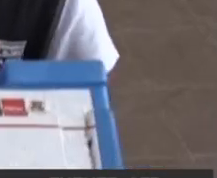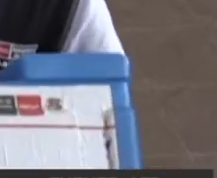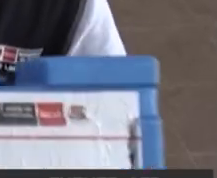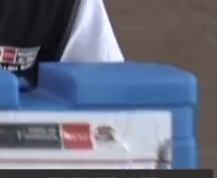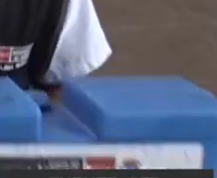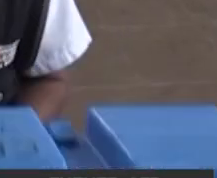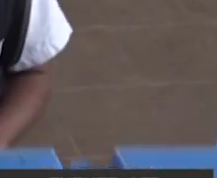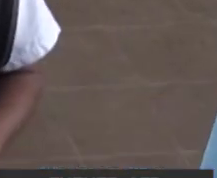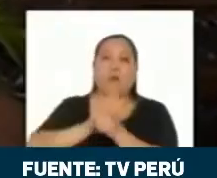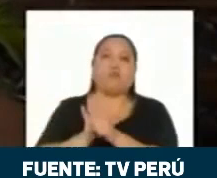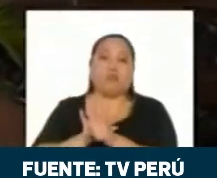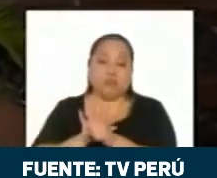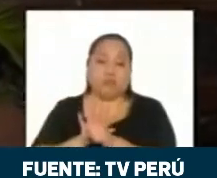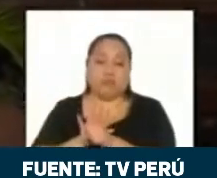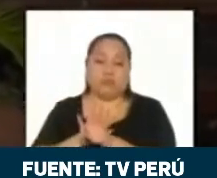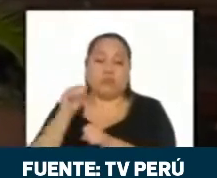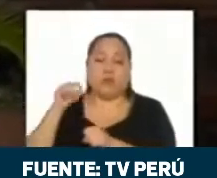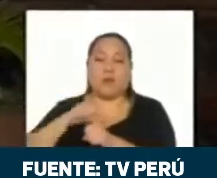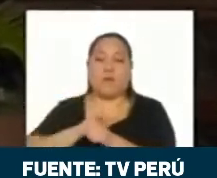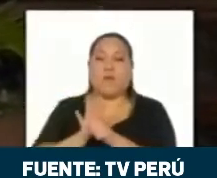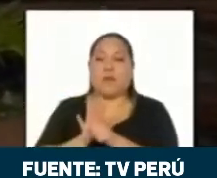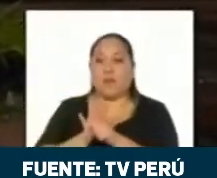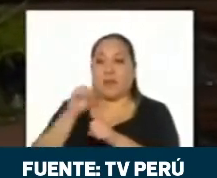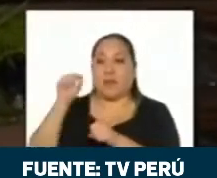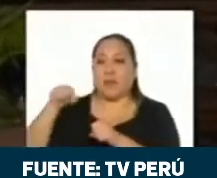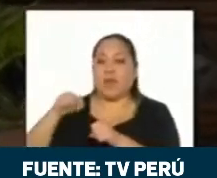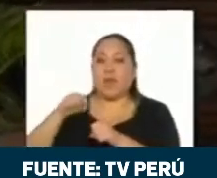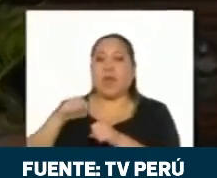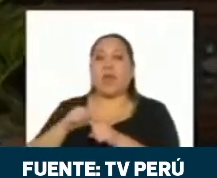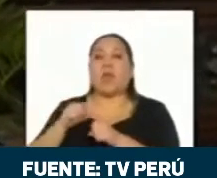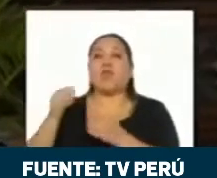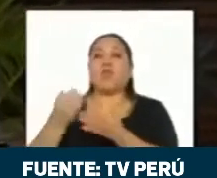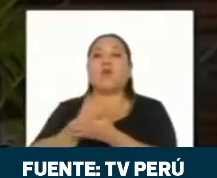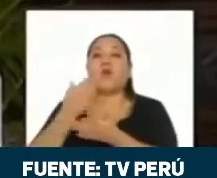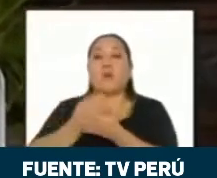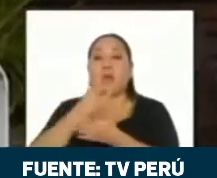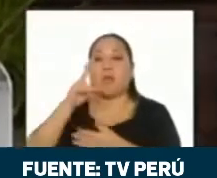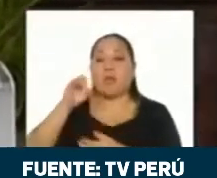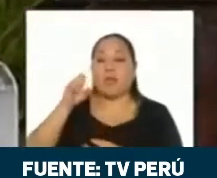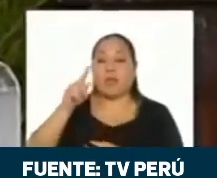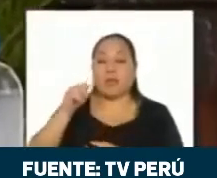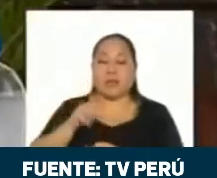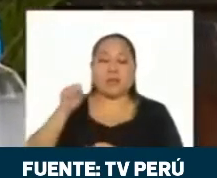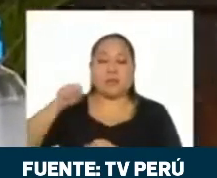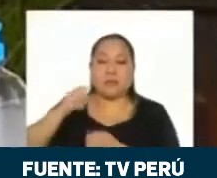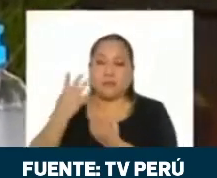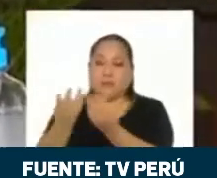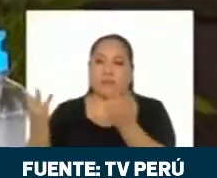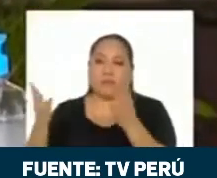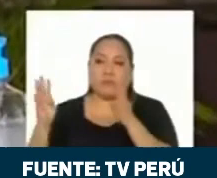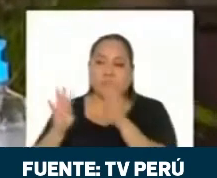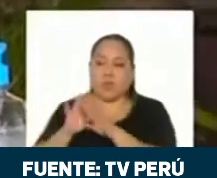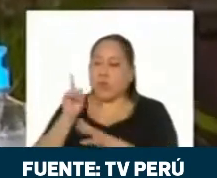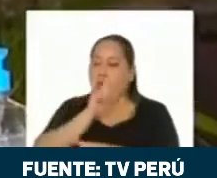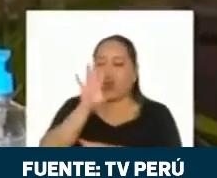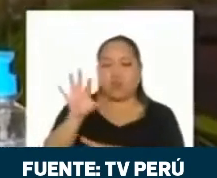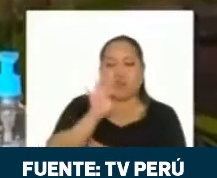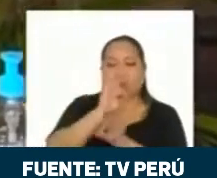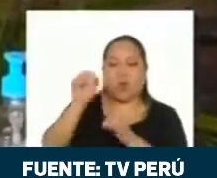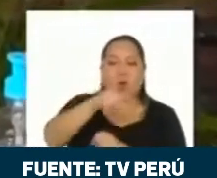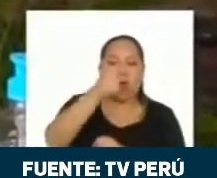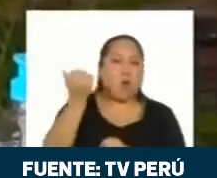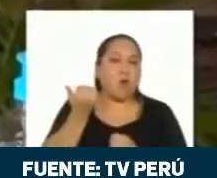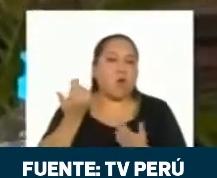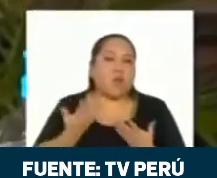de prensa, el integrante del gabinete ministerial indicó que la variante india del COVID-19 se detectó en una mujer de 78 años